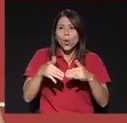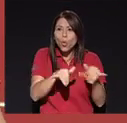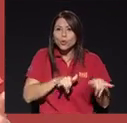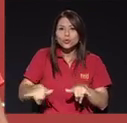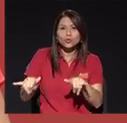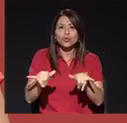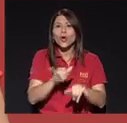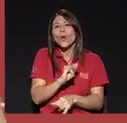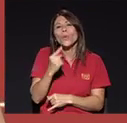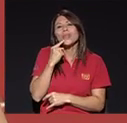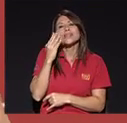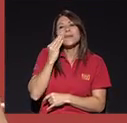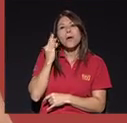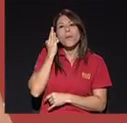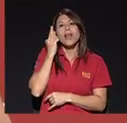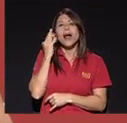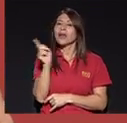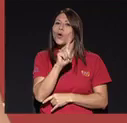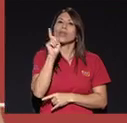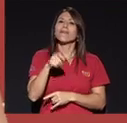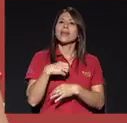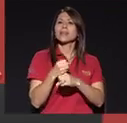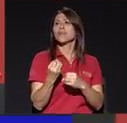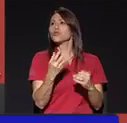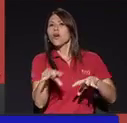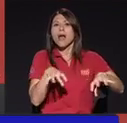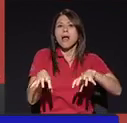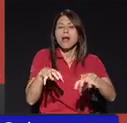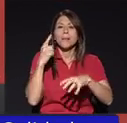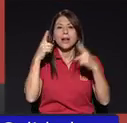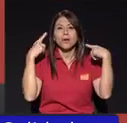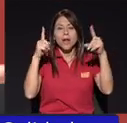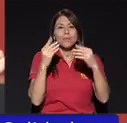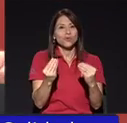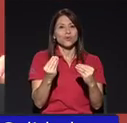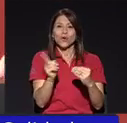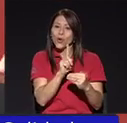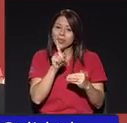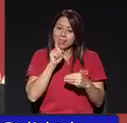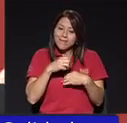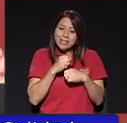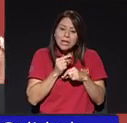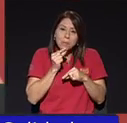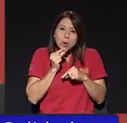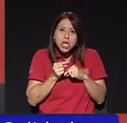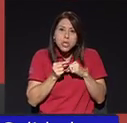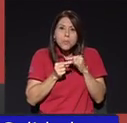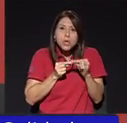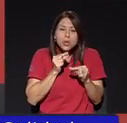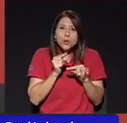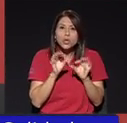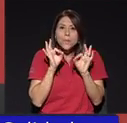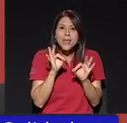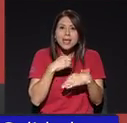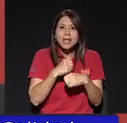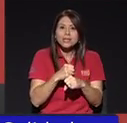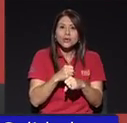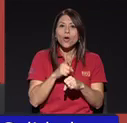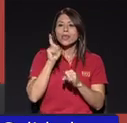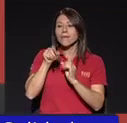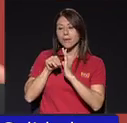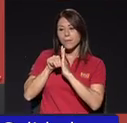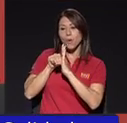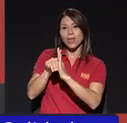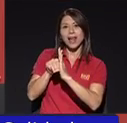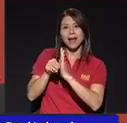hay que hacer, como diría mi abuela, mucho aspaviento para lograr mucho. Hay que hacer lo poquito y bien hecho. Hay que modelar a